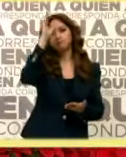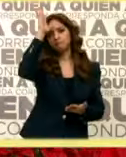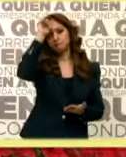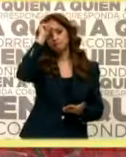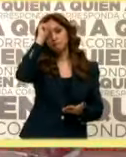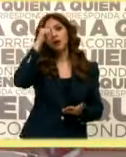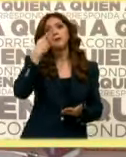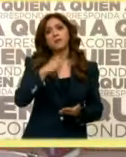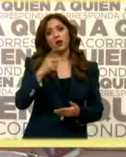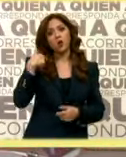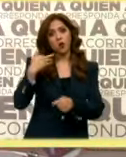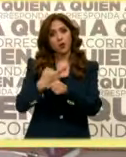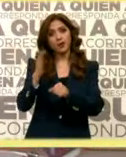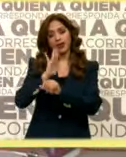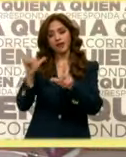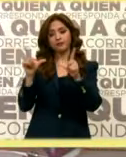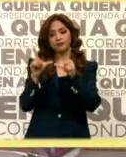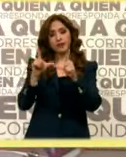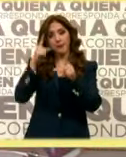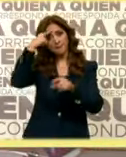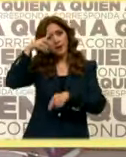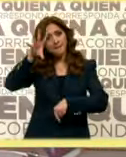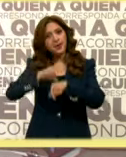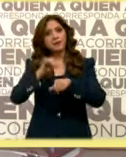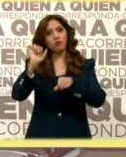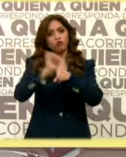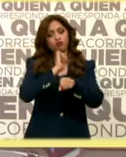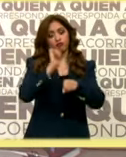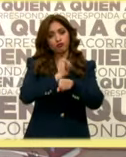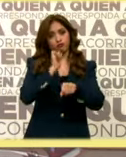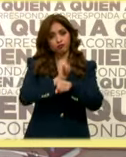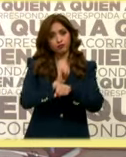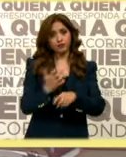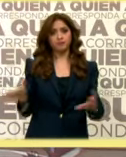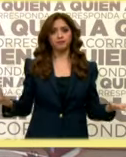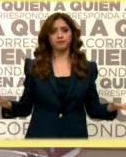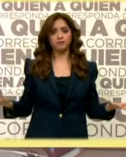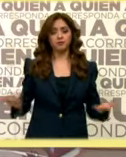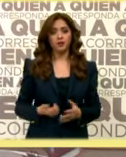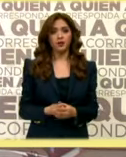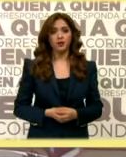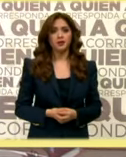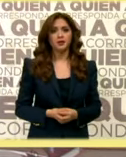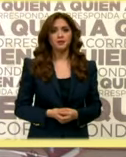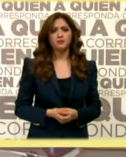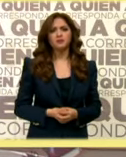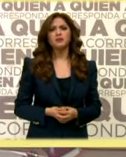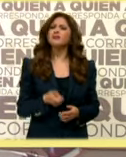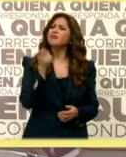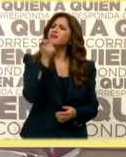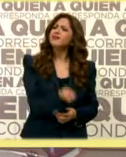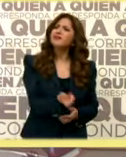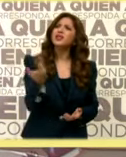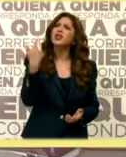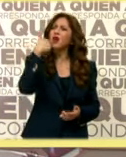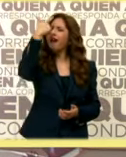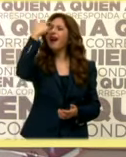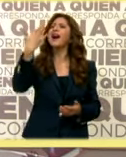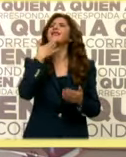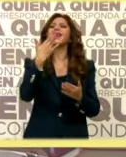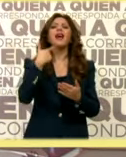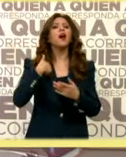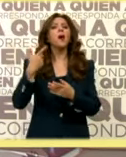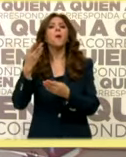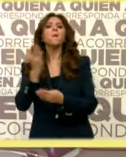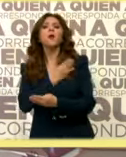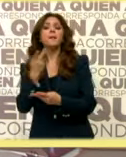Pero la saqué. Pero bueno, le aviso, no es un acto heroico, es una cuestión de por qué. A mí me cuesta mucho trabajo ganar el dinero,